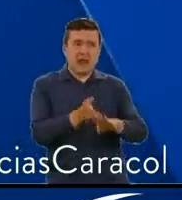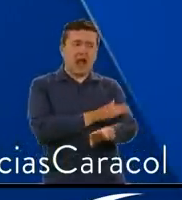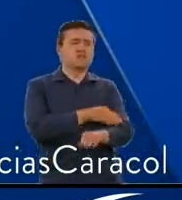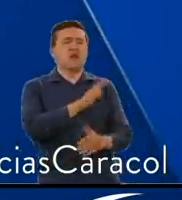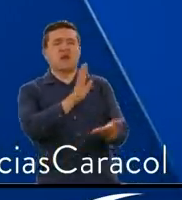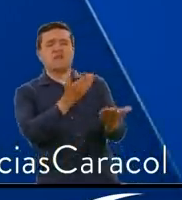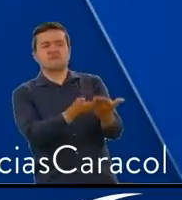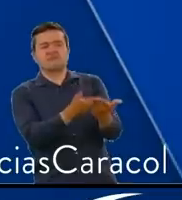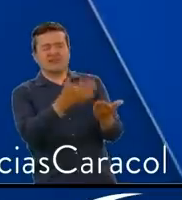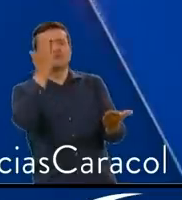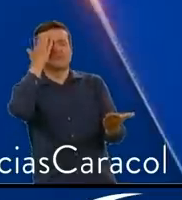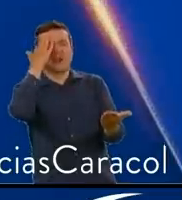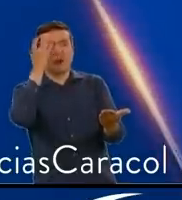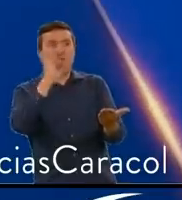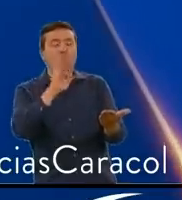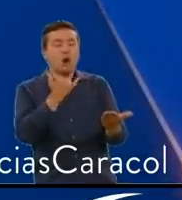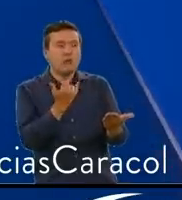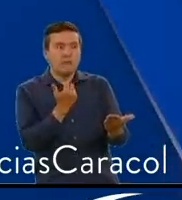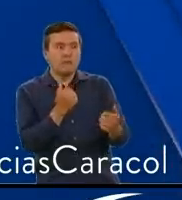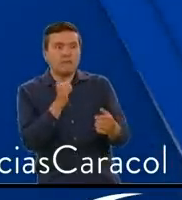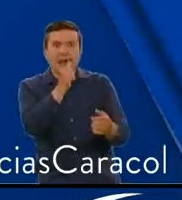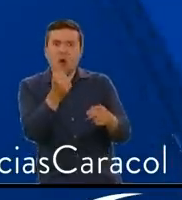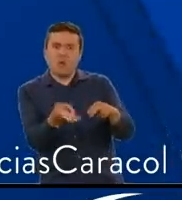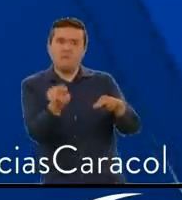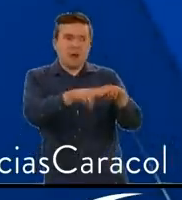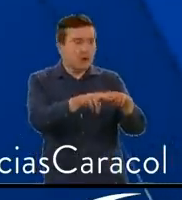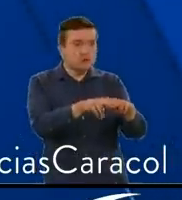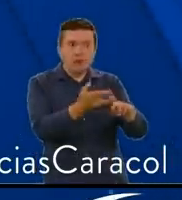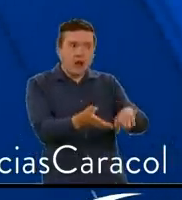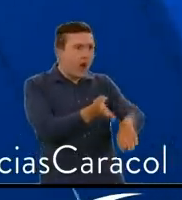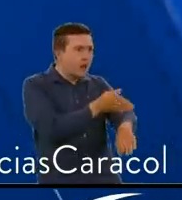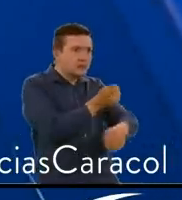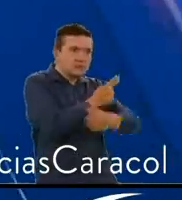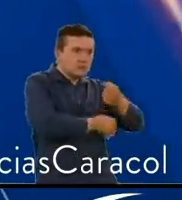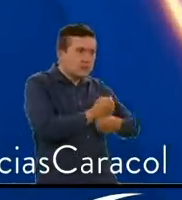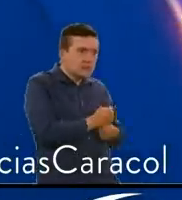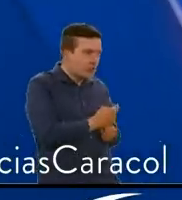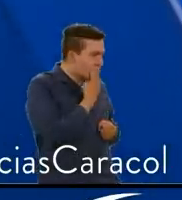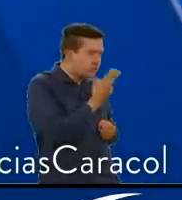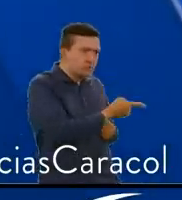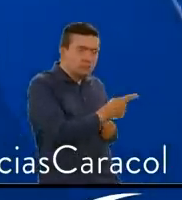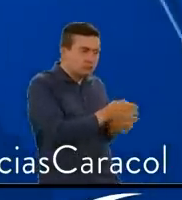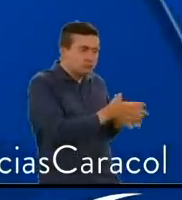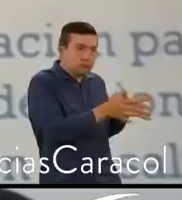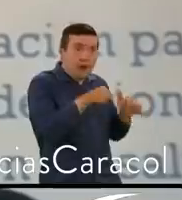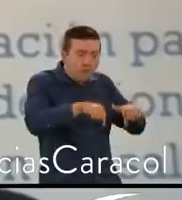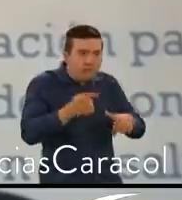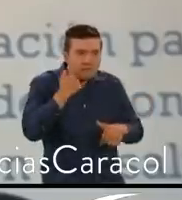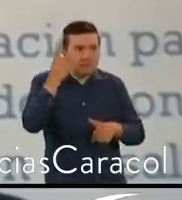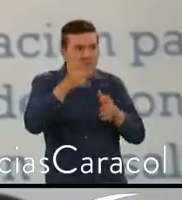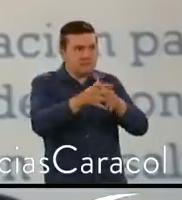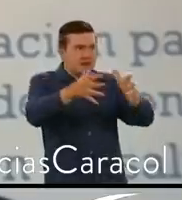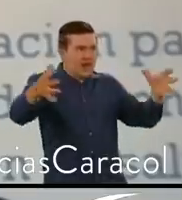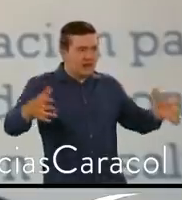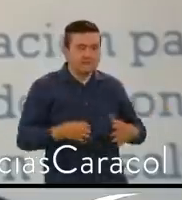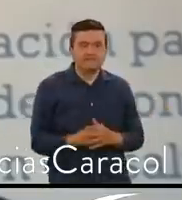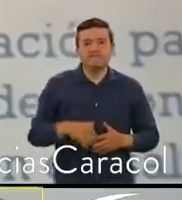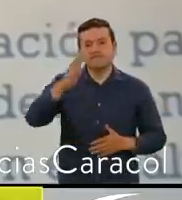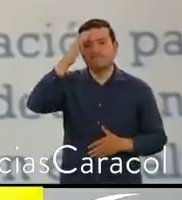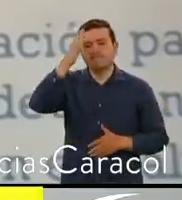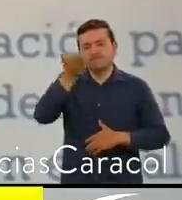hoy además tenemos cifras que no veíamos en los meses más críticos del año pasado. Buenas tardes, Juanita, y a todos los